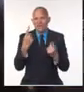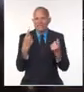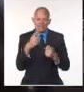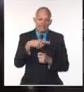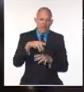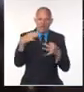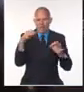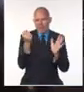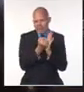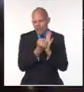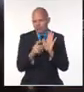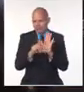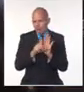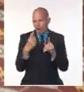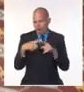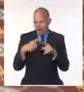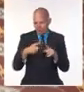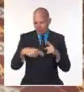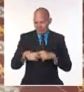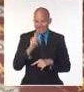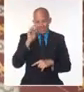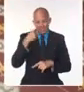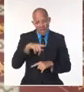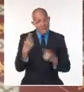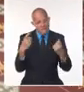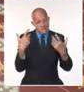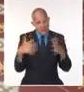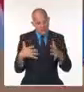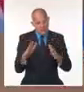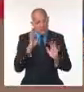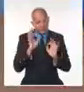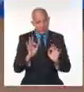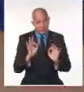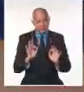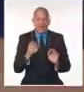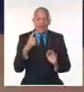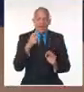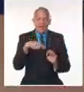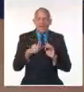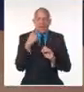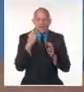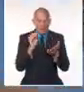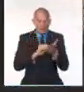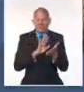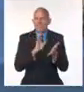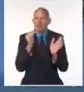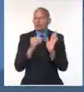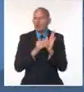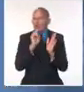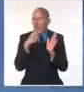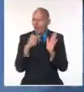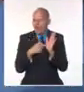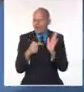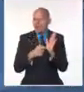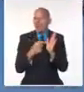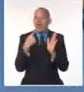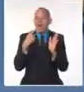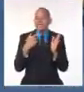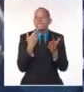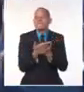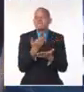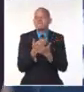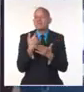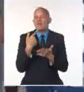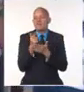hoy no es posible responder a las demandas. La implementación de un sistema de citas online en el caso de Klein y Conavi parece ser la ruta para